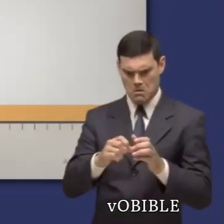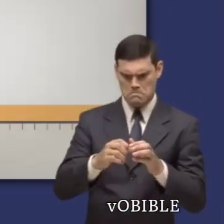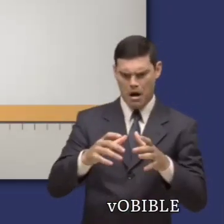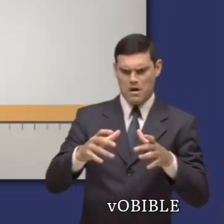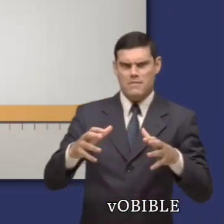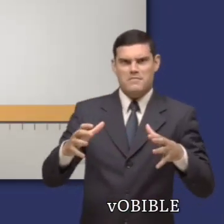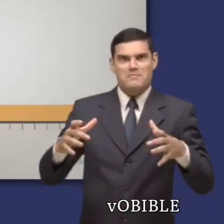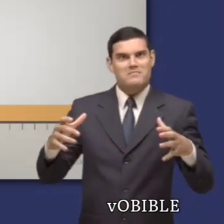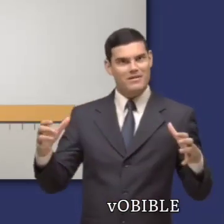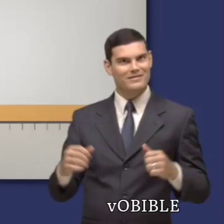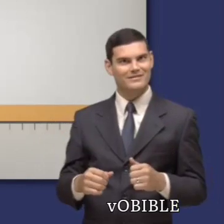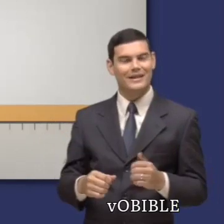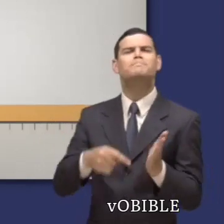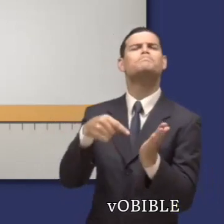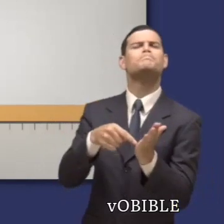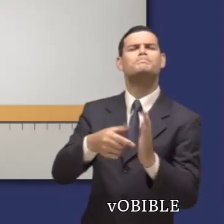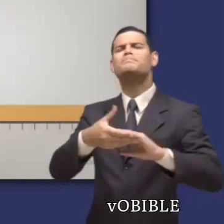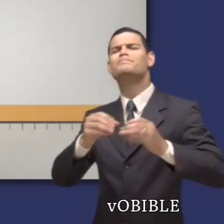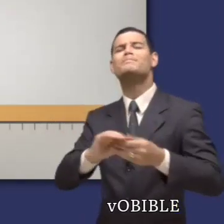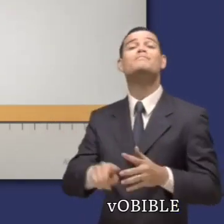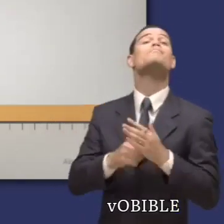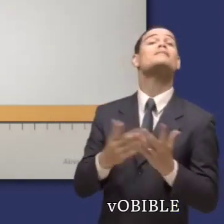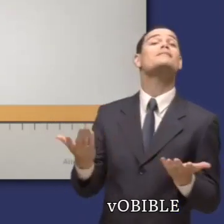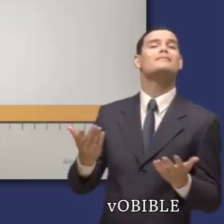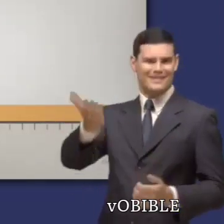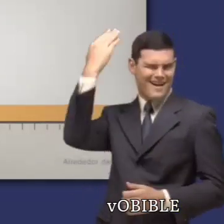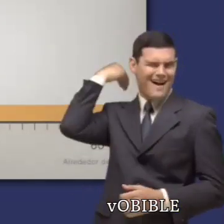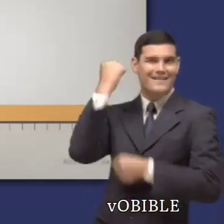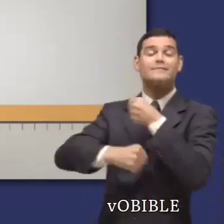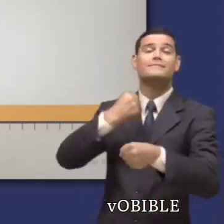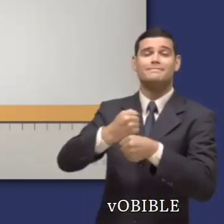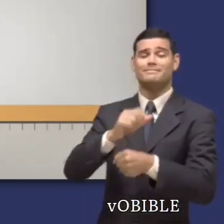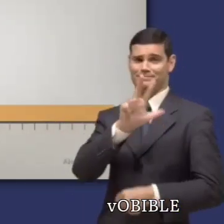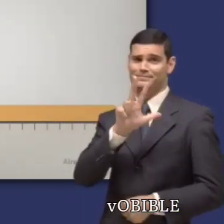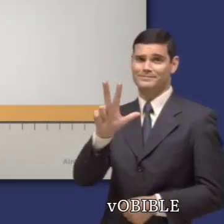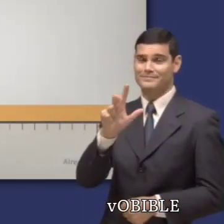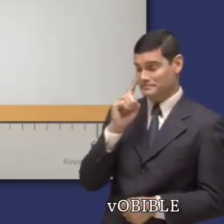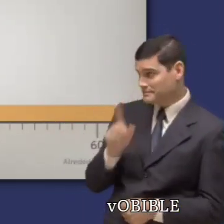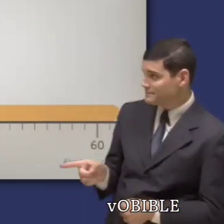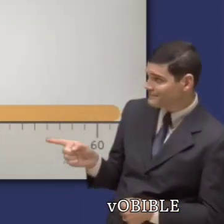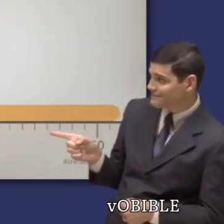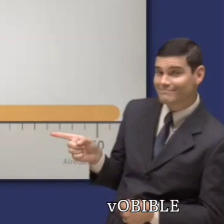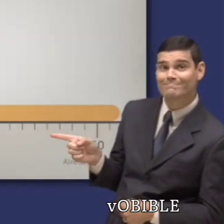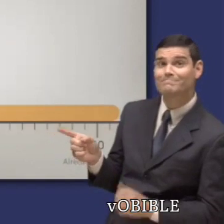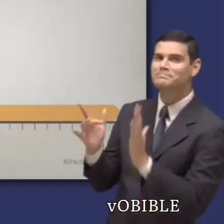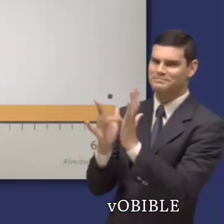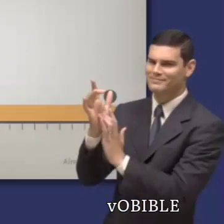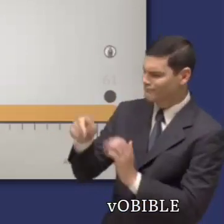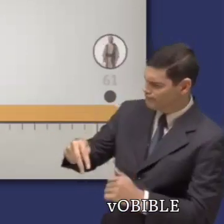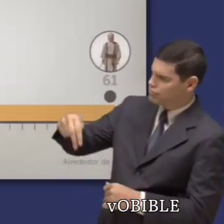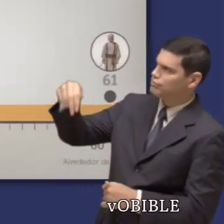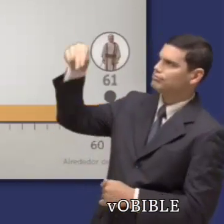El libro abarca unos 28 años. Comienza en el 33, relatando la ascensión de Jesús al cielo,